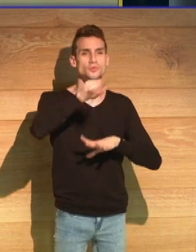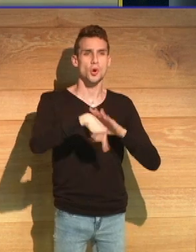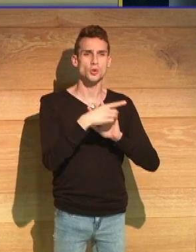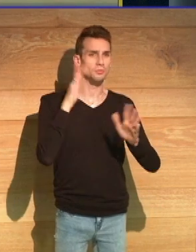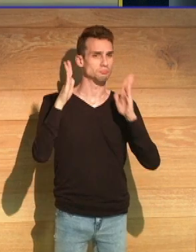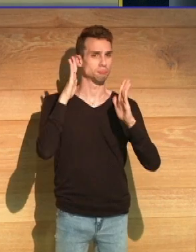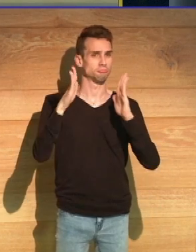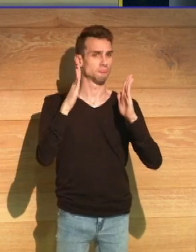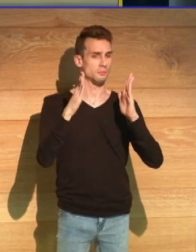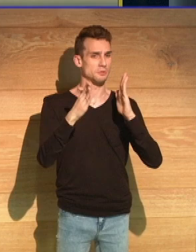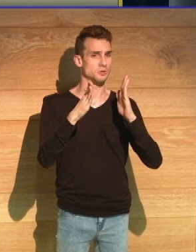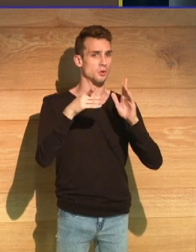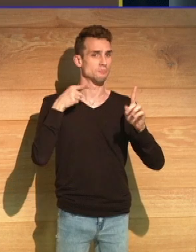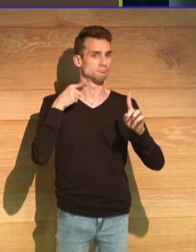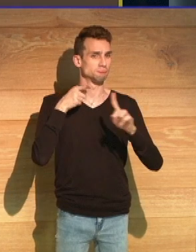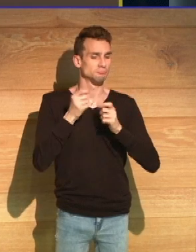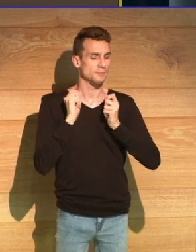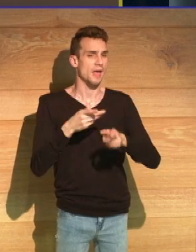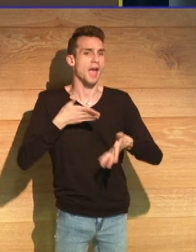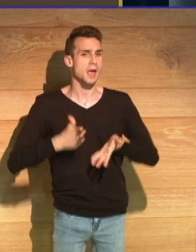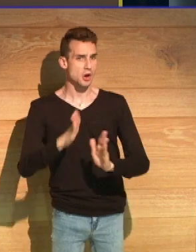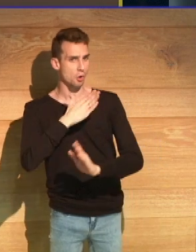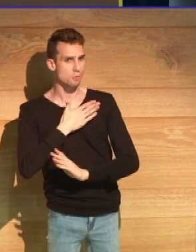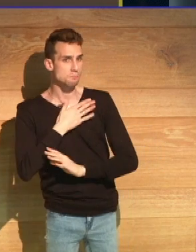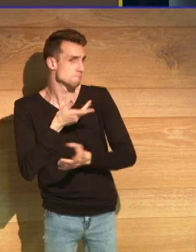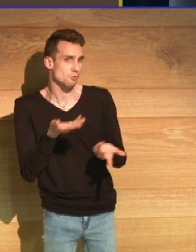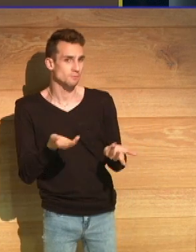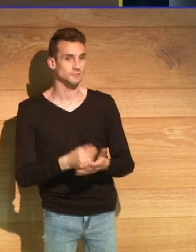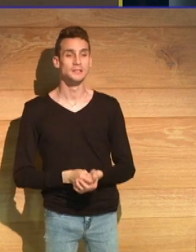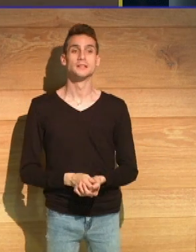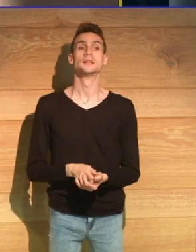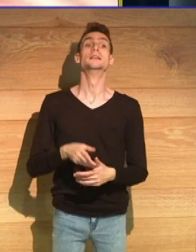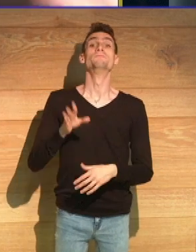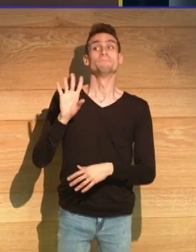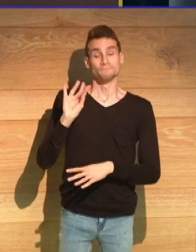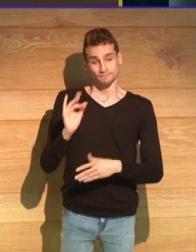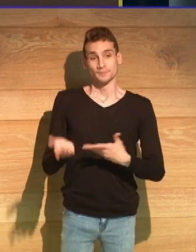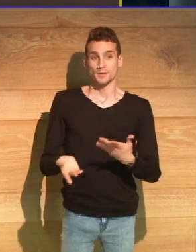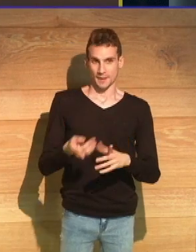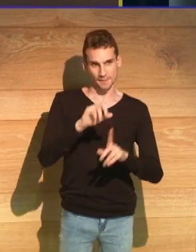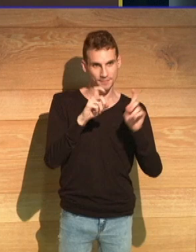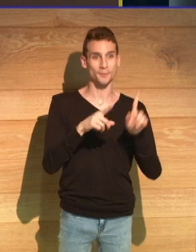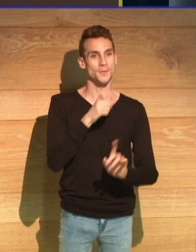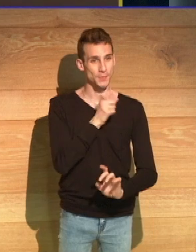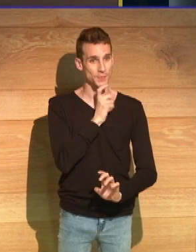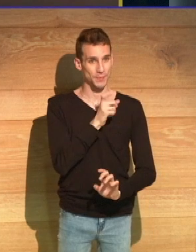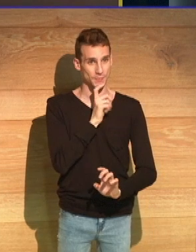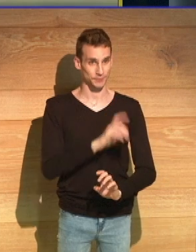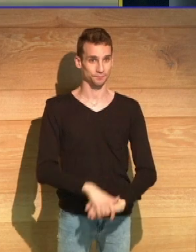hijos? No, pero esto sigue una pregunta súper difícil.